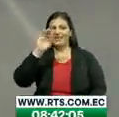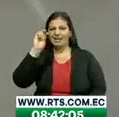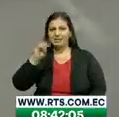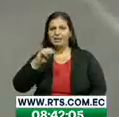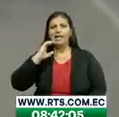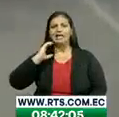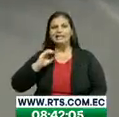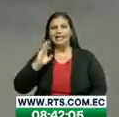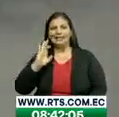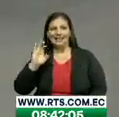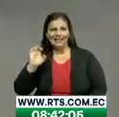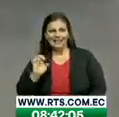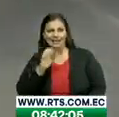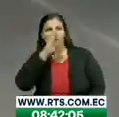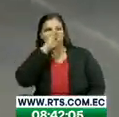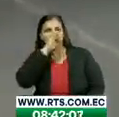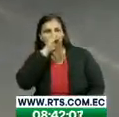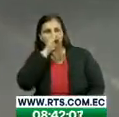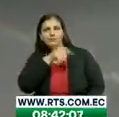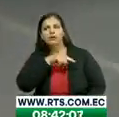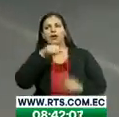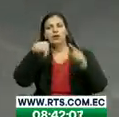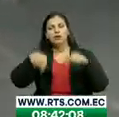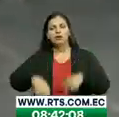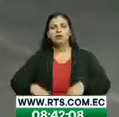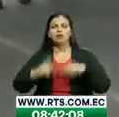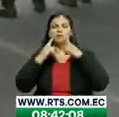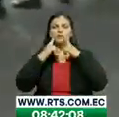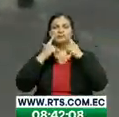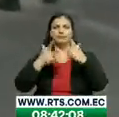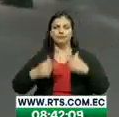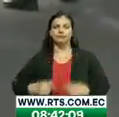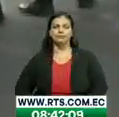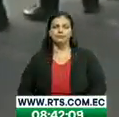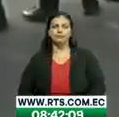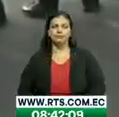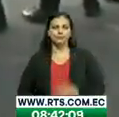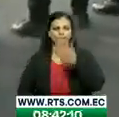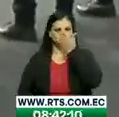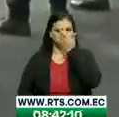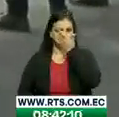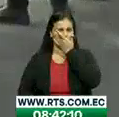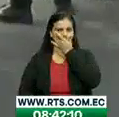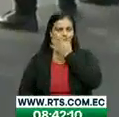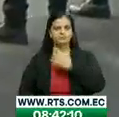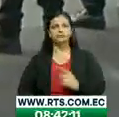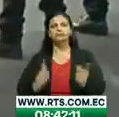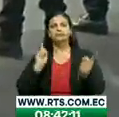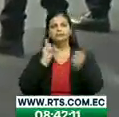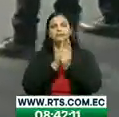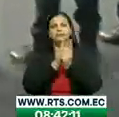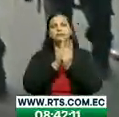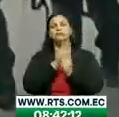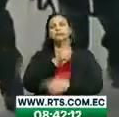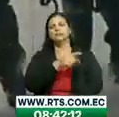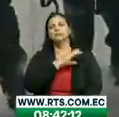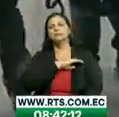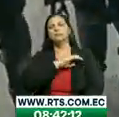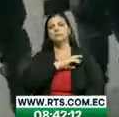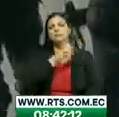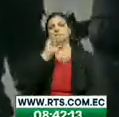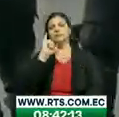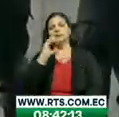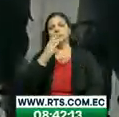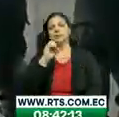están presentes para evitar todo tipo de desmanes. Conversamos con el mayor Ricardo Armas de la Policía Nacional. Buenos